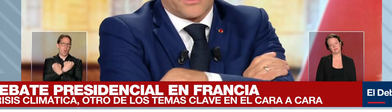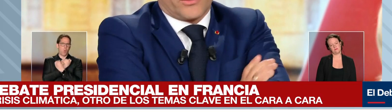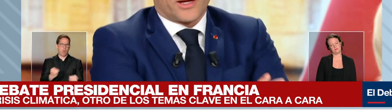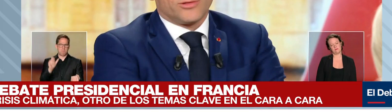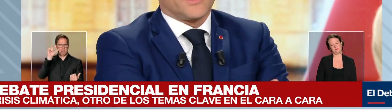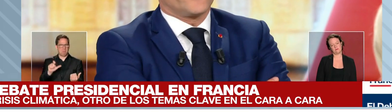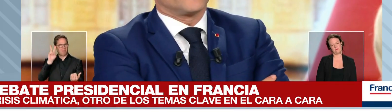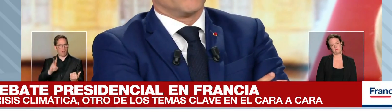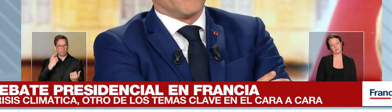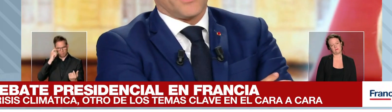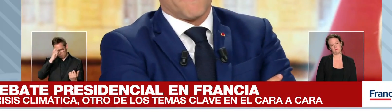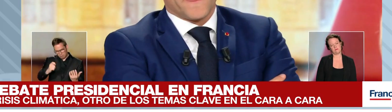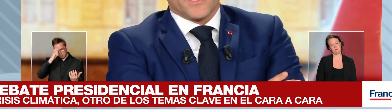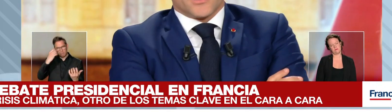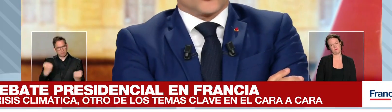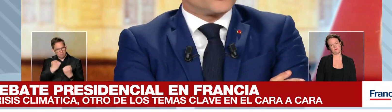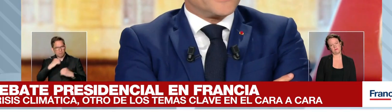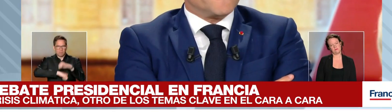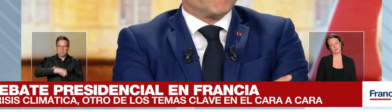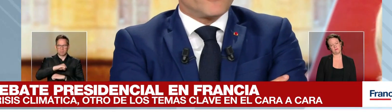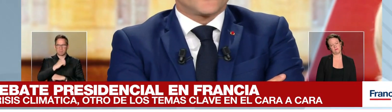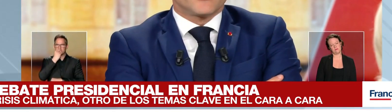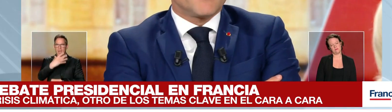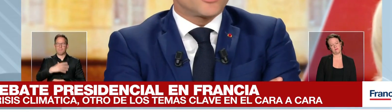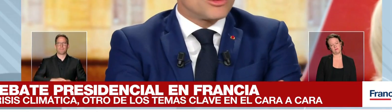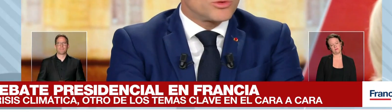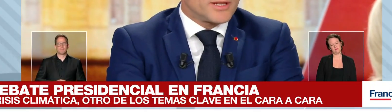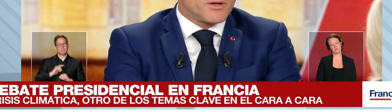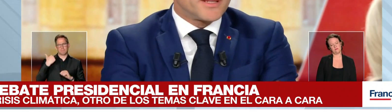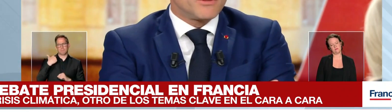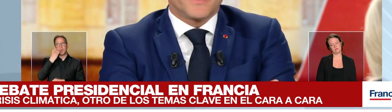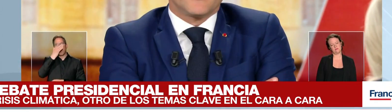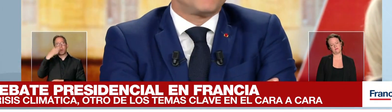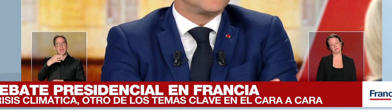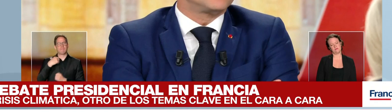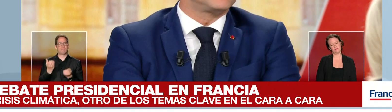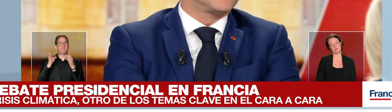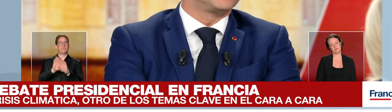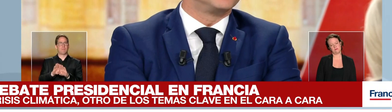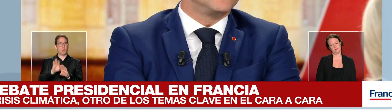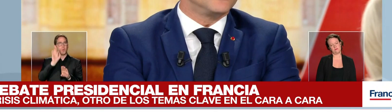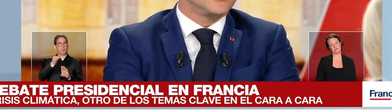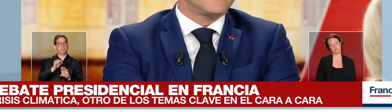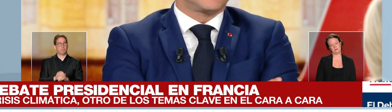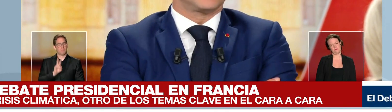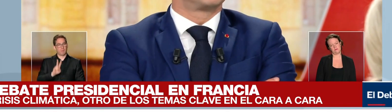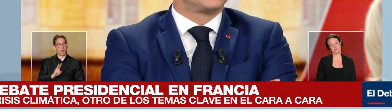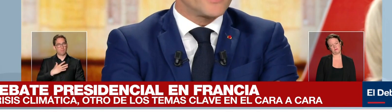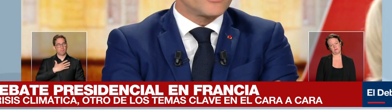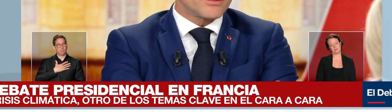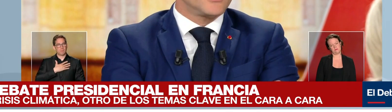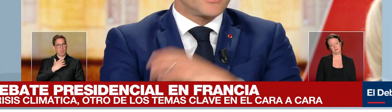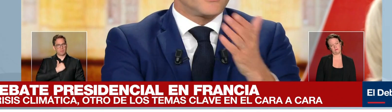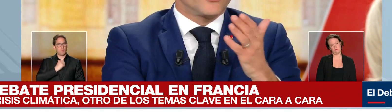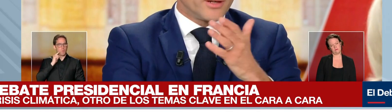a la reestructuración que nosotros logramos hacer en ese momento. Después, Fessenheim, lo asumo, por supuesto, no había ni una inversión